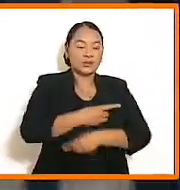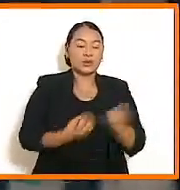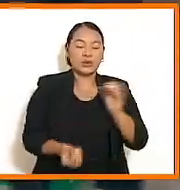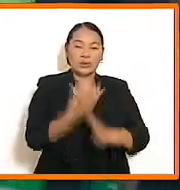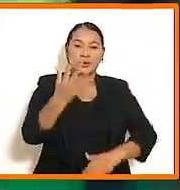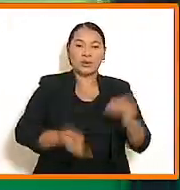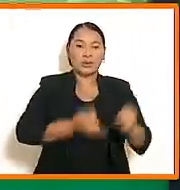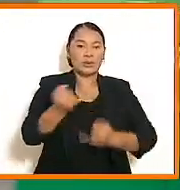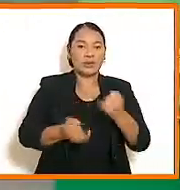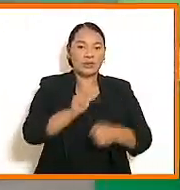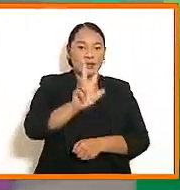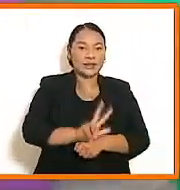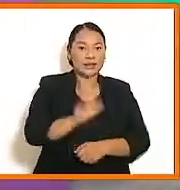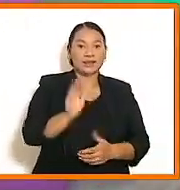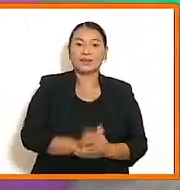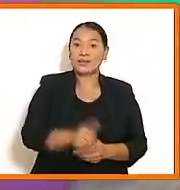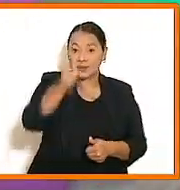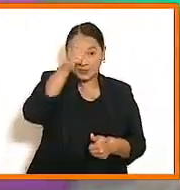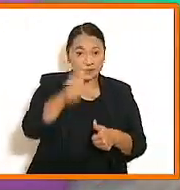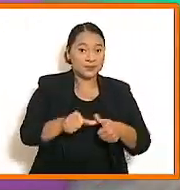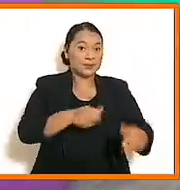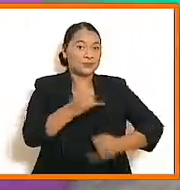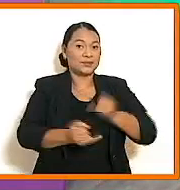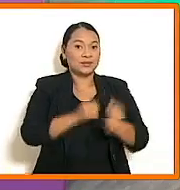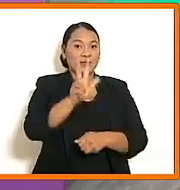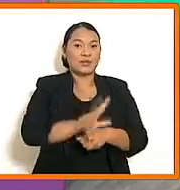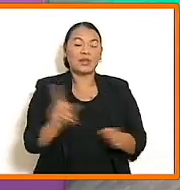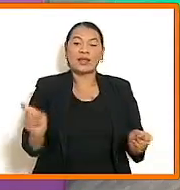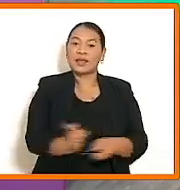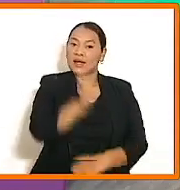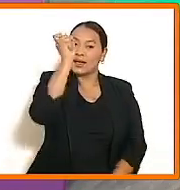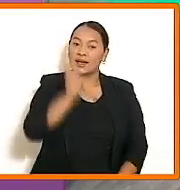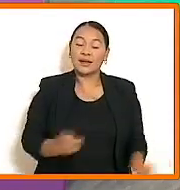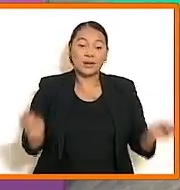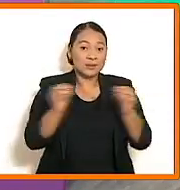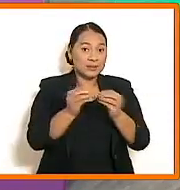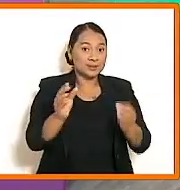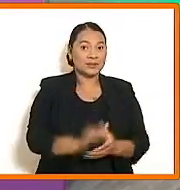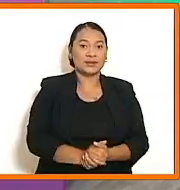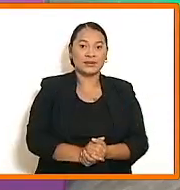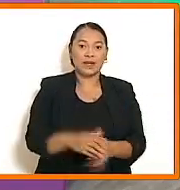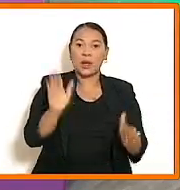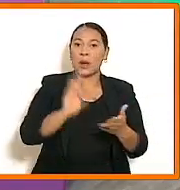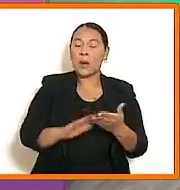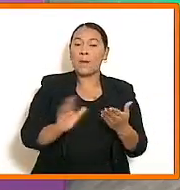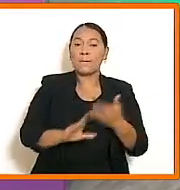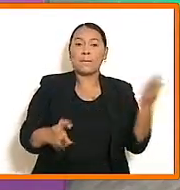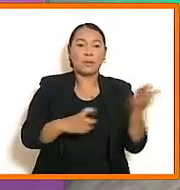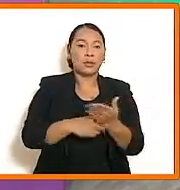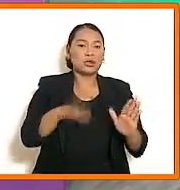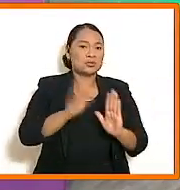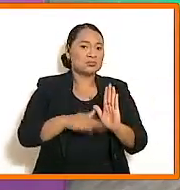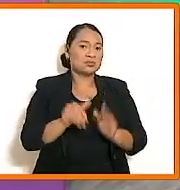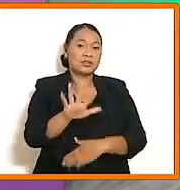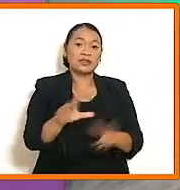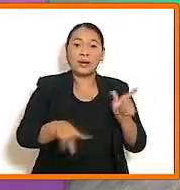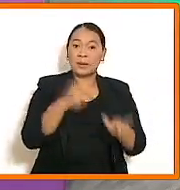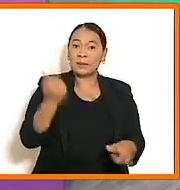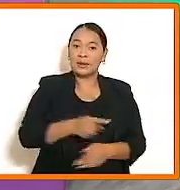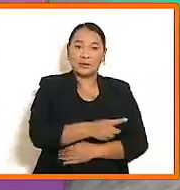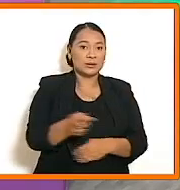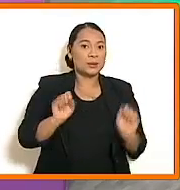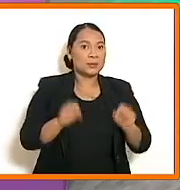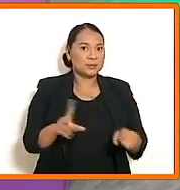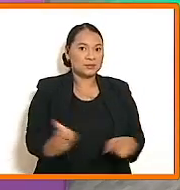juego, Juga 3. Recuerda que con Juga 3 ganas mucho más y con una mínima inversión de 5 lempiras puedes llegar a ganar hasta